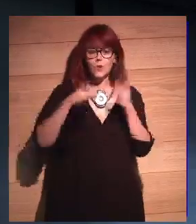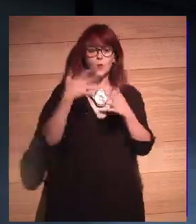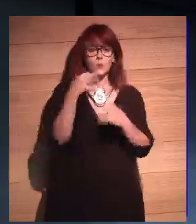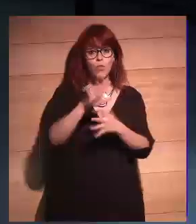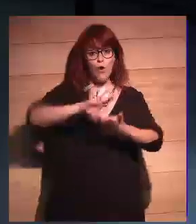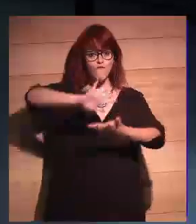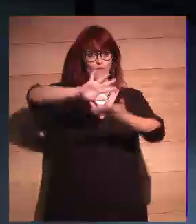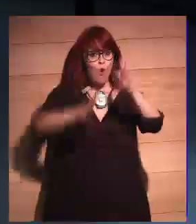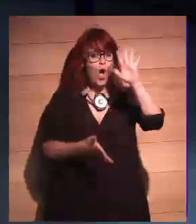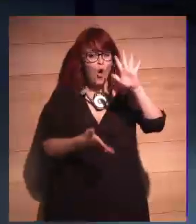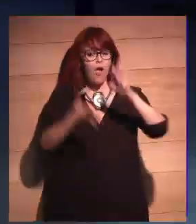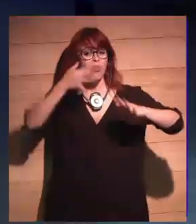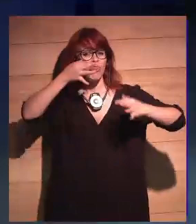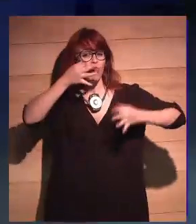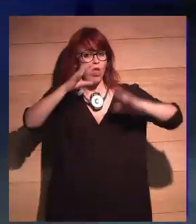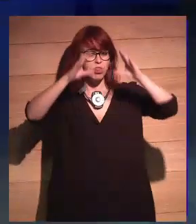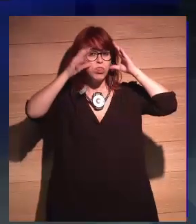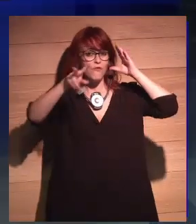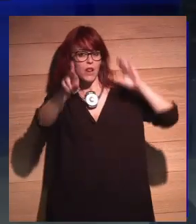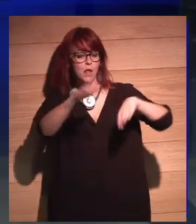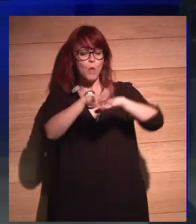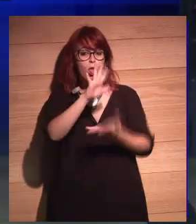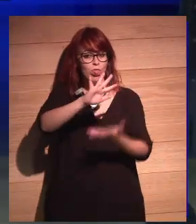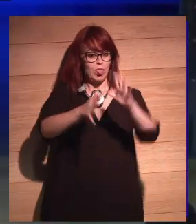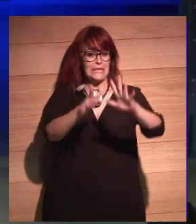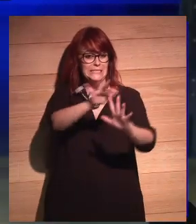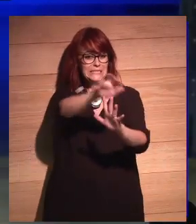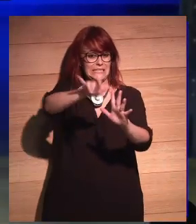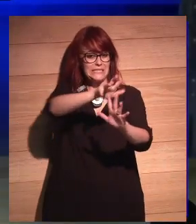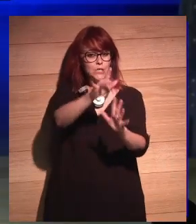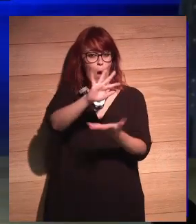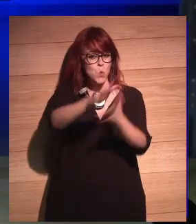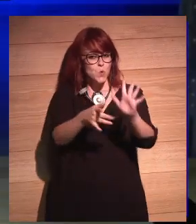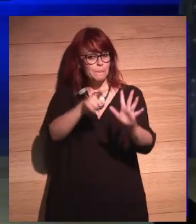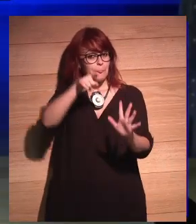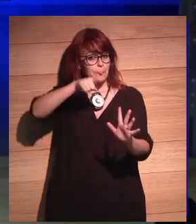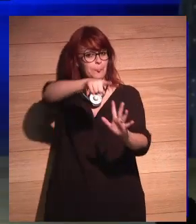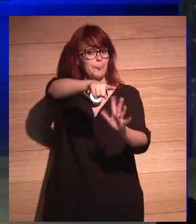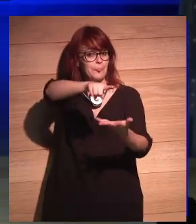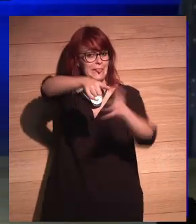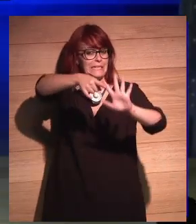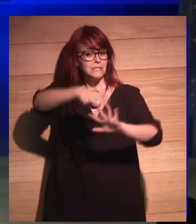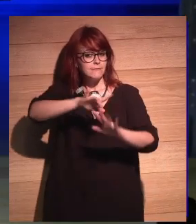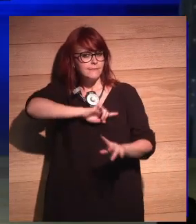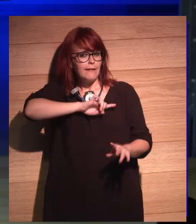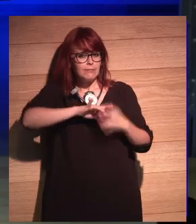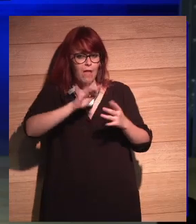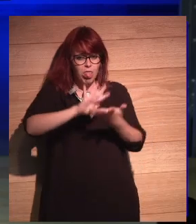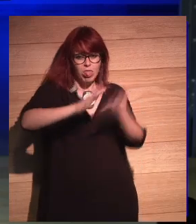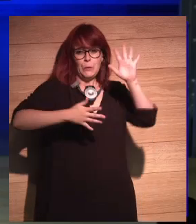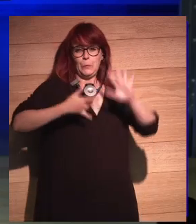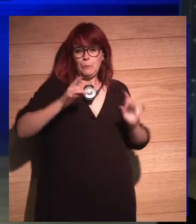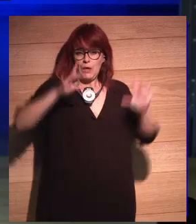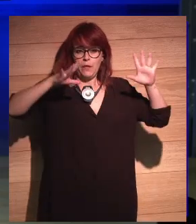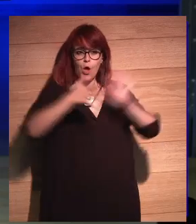realidad virtual y de hecho podemos poner los dedos e incluso tener la sensación de quemarnos, y esto es algo extraordinario. Y también lo que se llama el